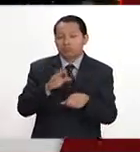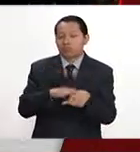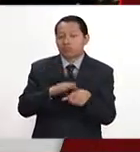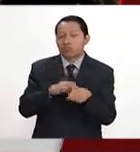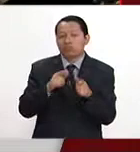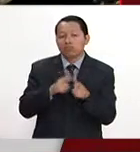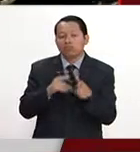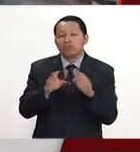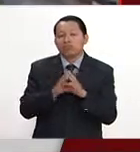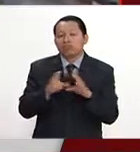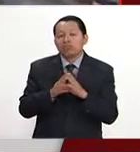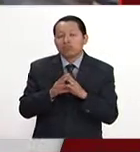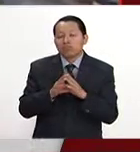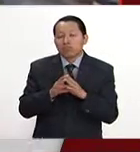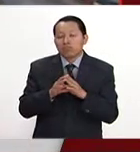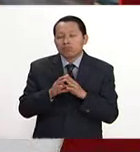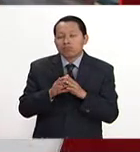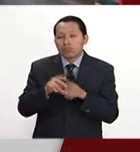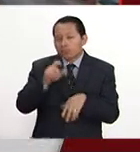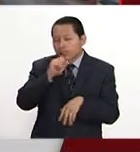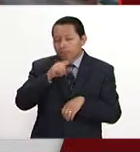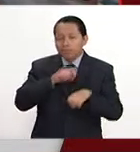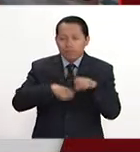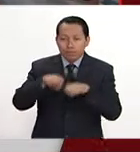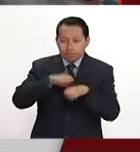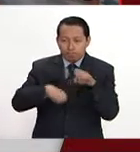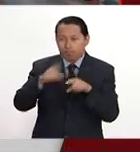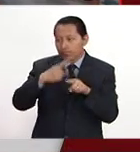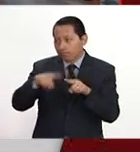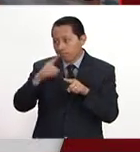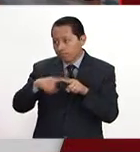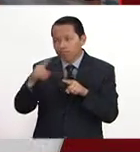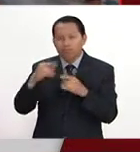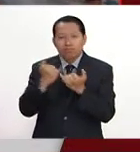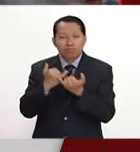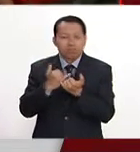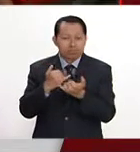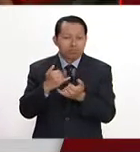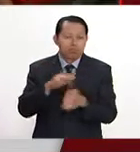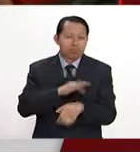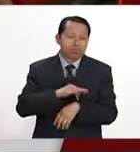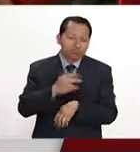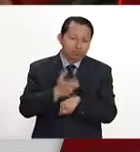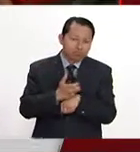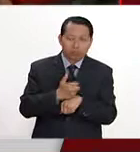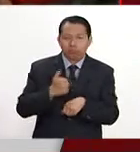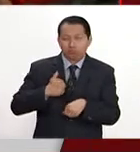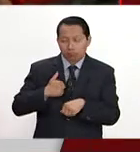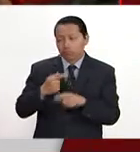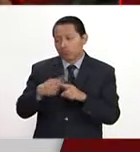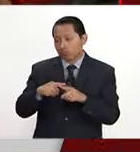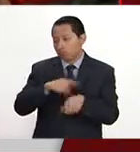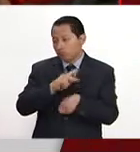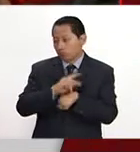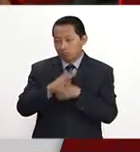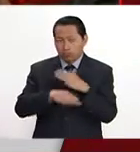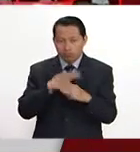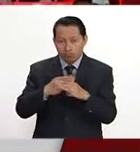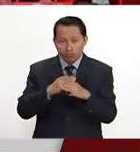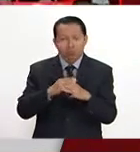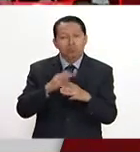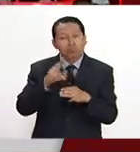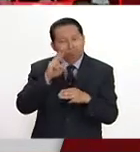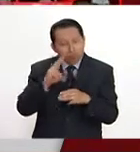la certidumbre para que empresas e inversionistas de Estados Unidos y Canadá y de otros países del mundo sigan viendo a